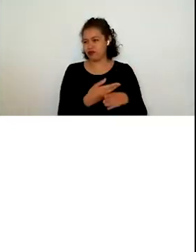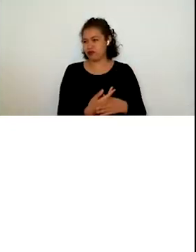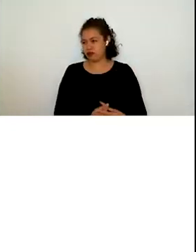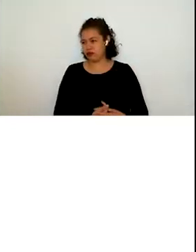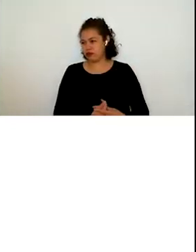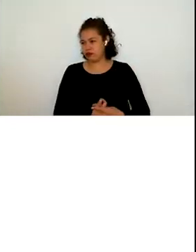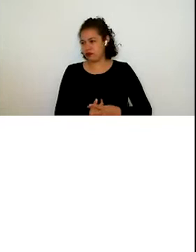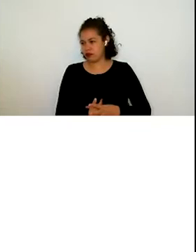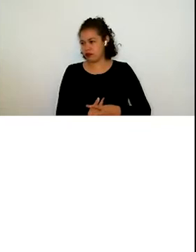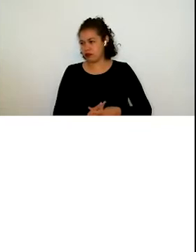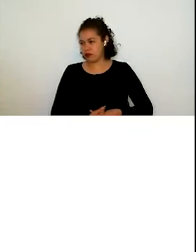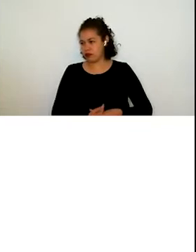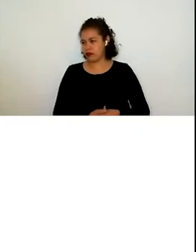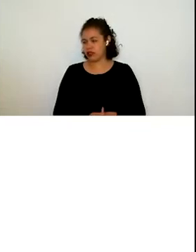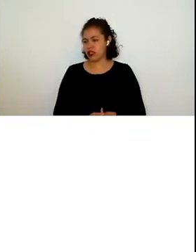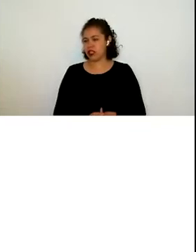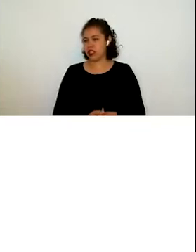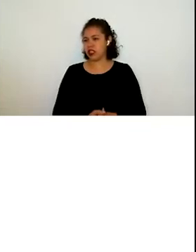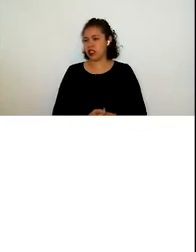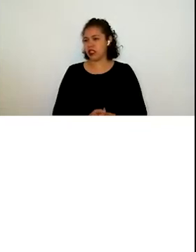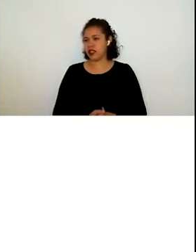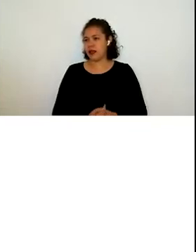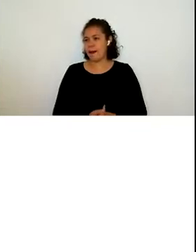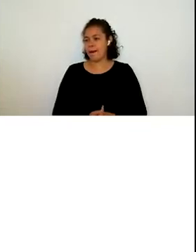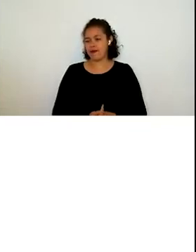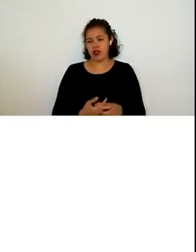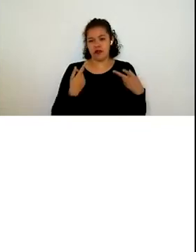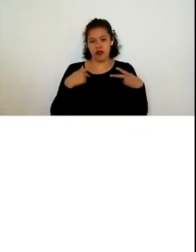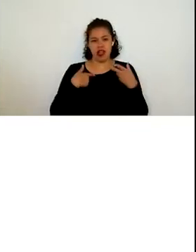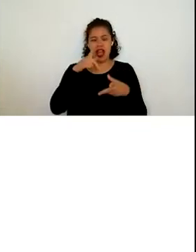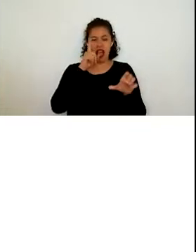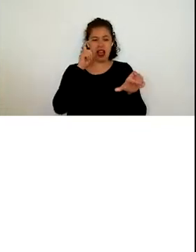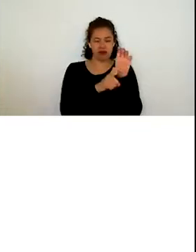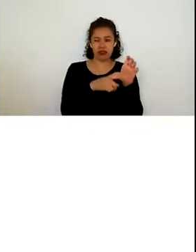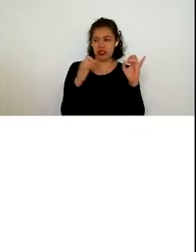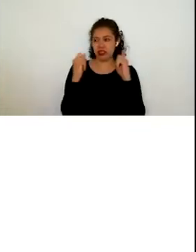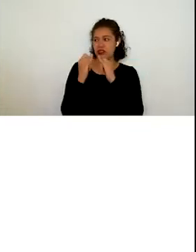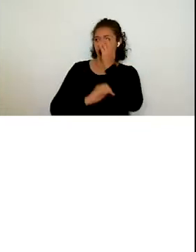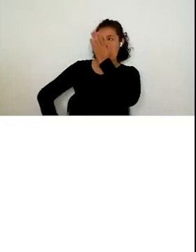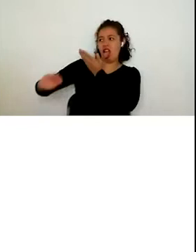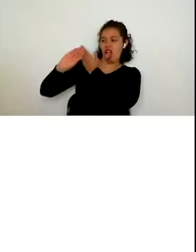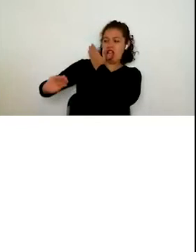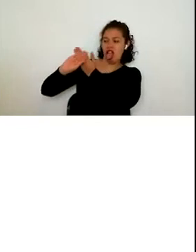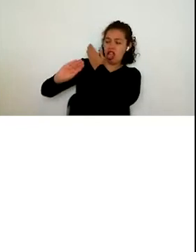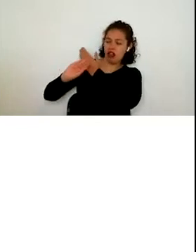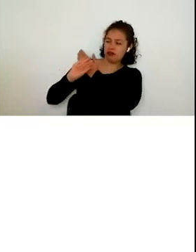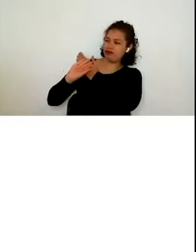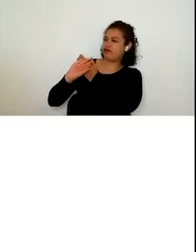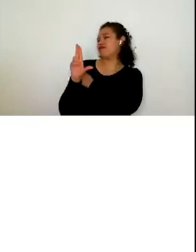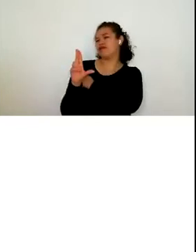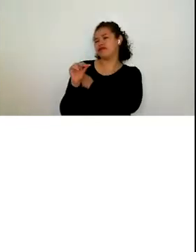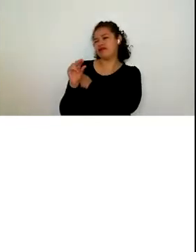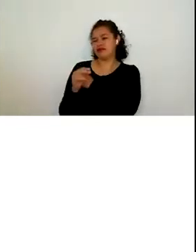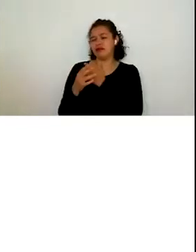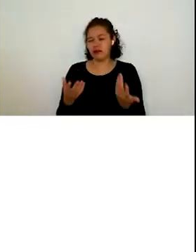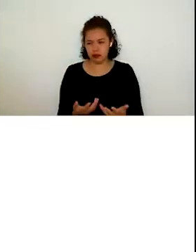no conviene tener a una persona que esté perjudicando a la institución. En ese caso, lo